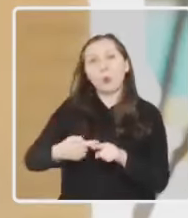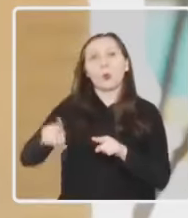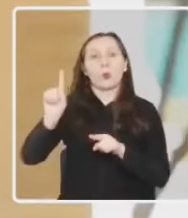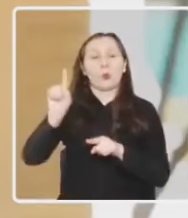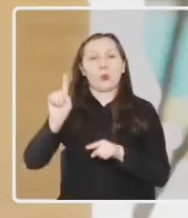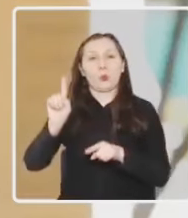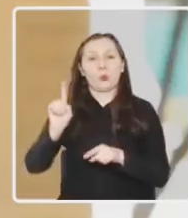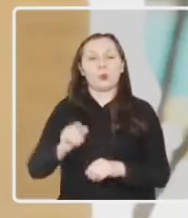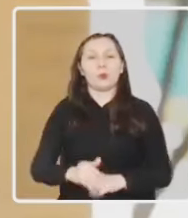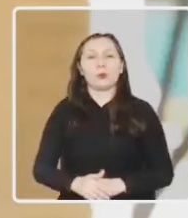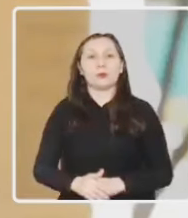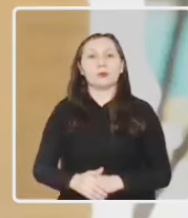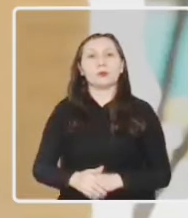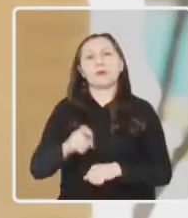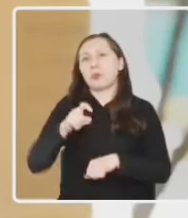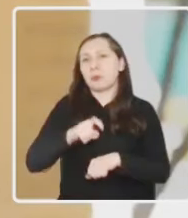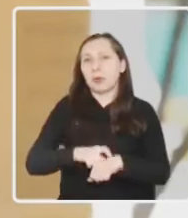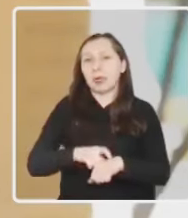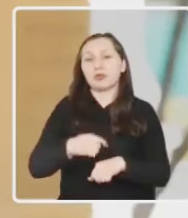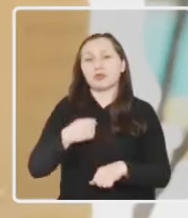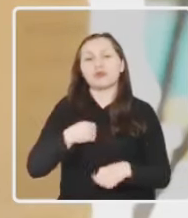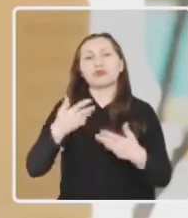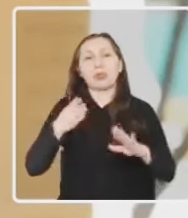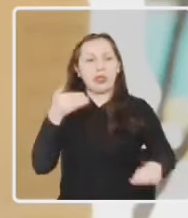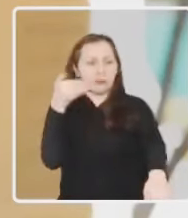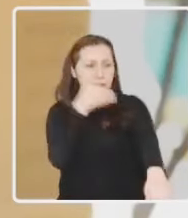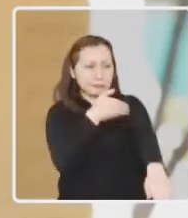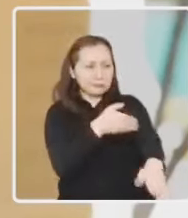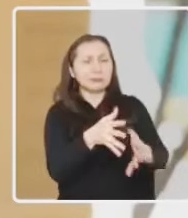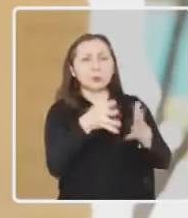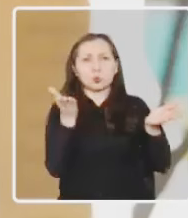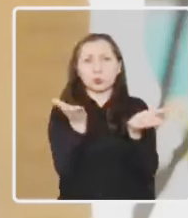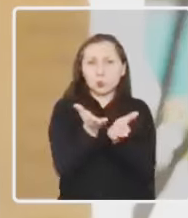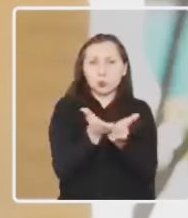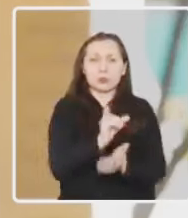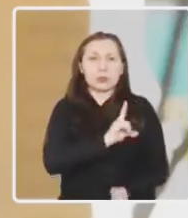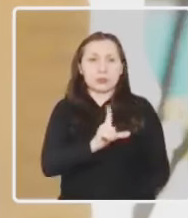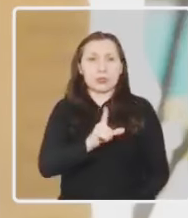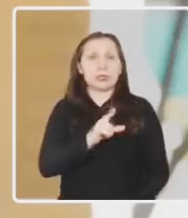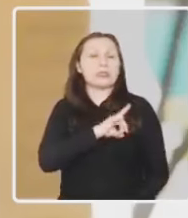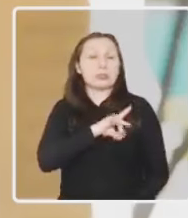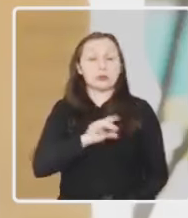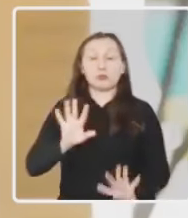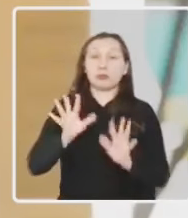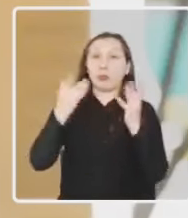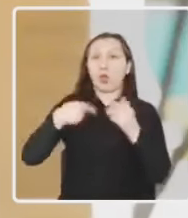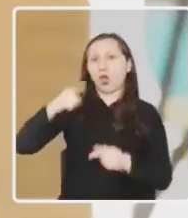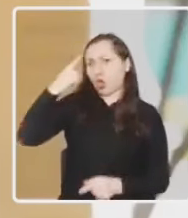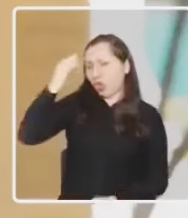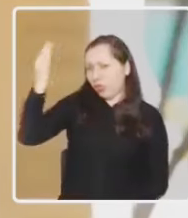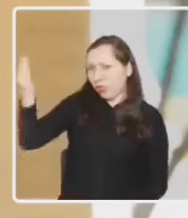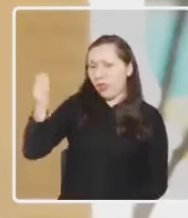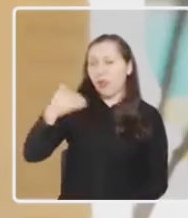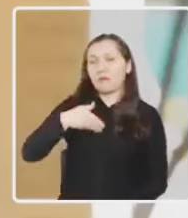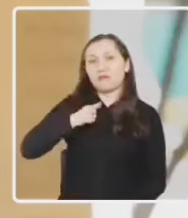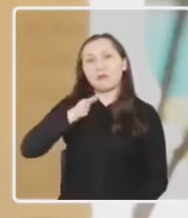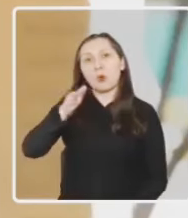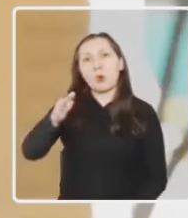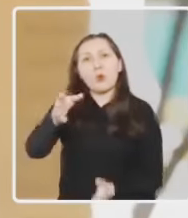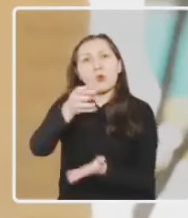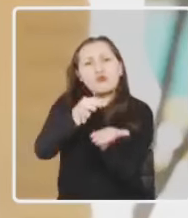otras instancias que me ha tocado visitar muchas escuelas y liceos a lo largo de Chile, y el otro día me sorprendió mucho ir a